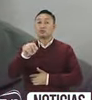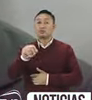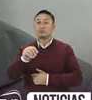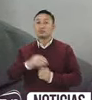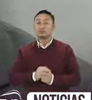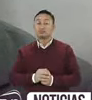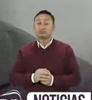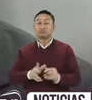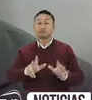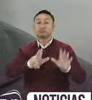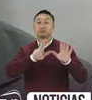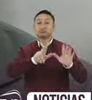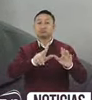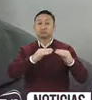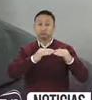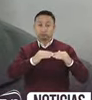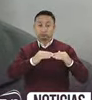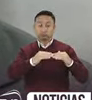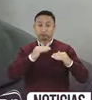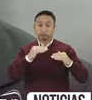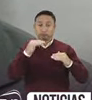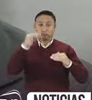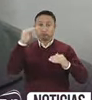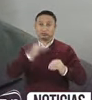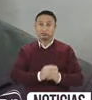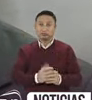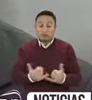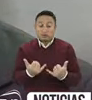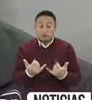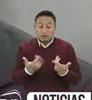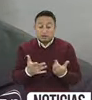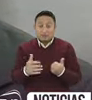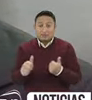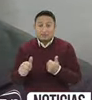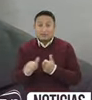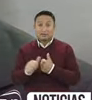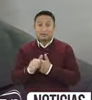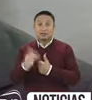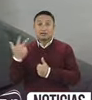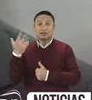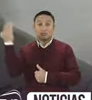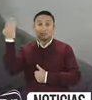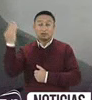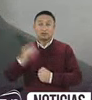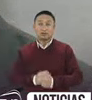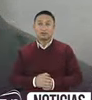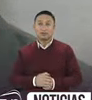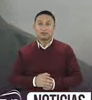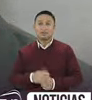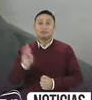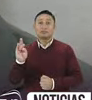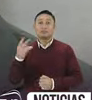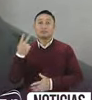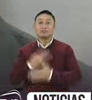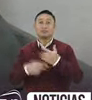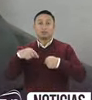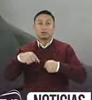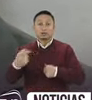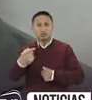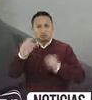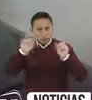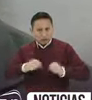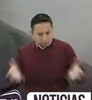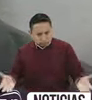octavo, y que hoy ya, bueno, estamos ya en tercero de bachillerato. Mi esposa, mi hija me dijeron, tú